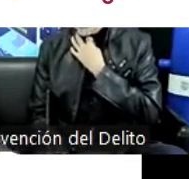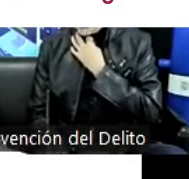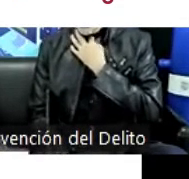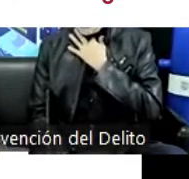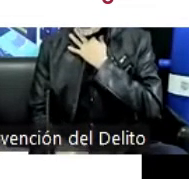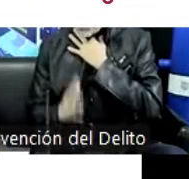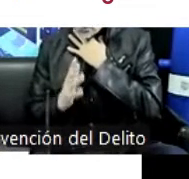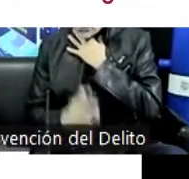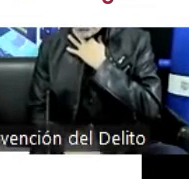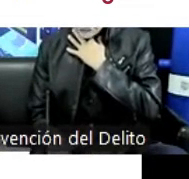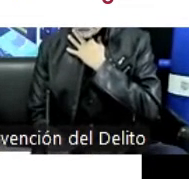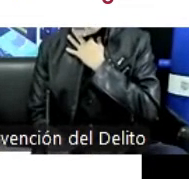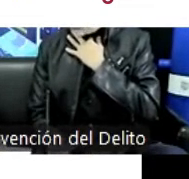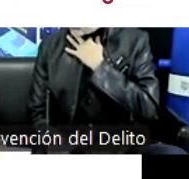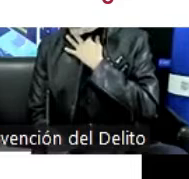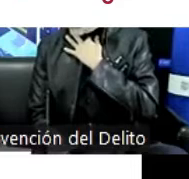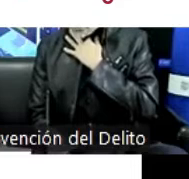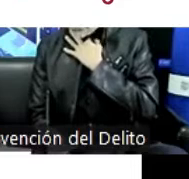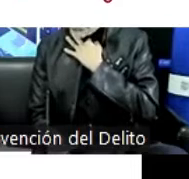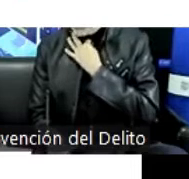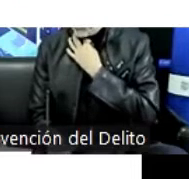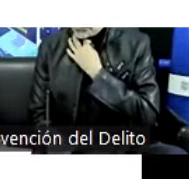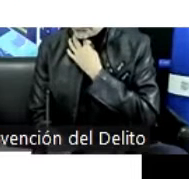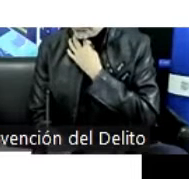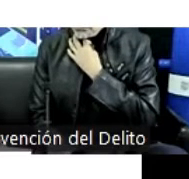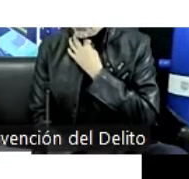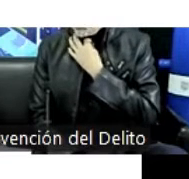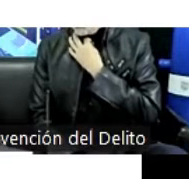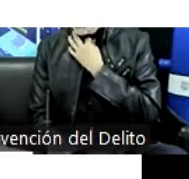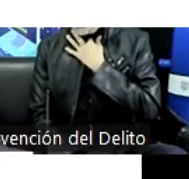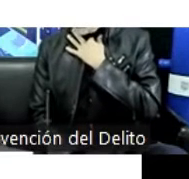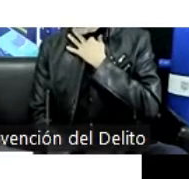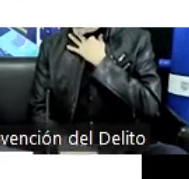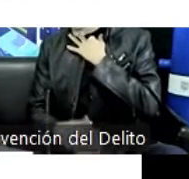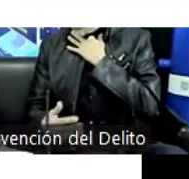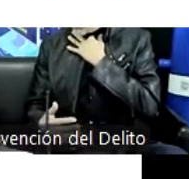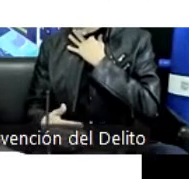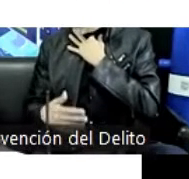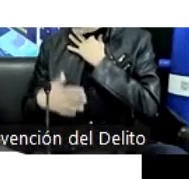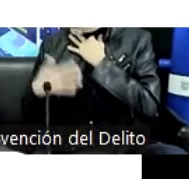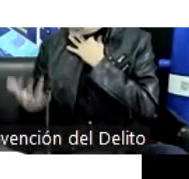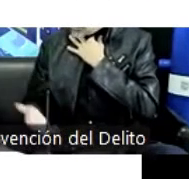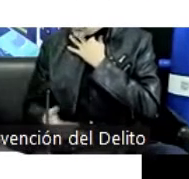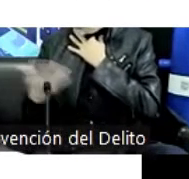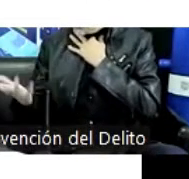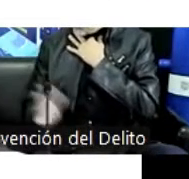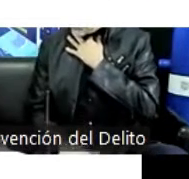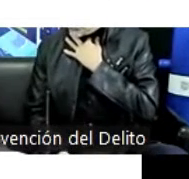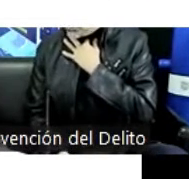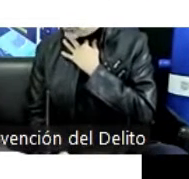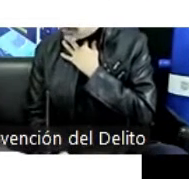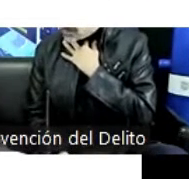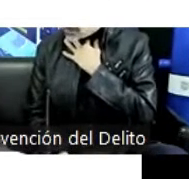son candidatos a una intervención breve. que puede constar de una sesión